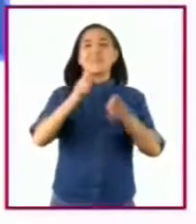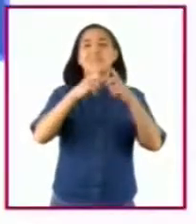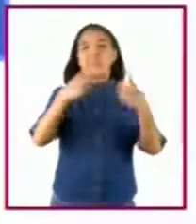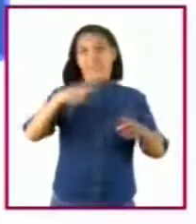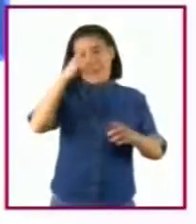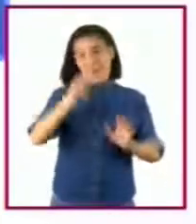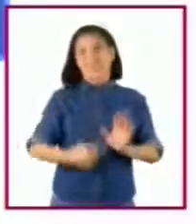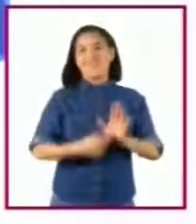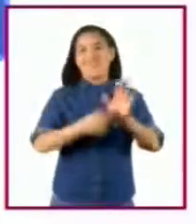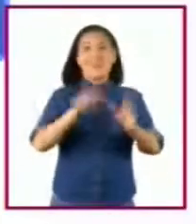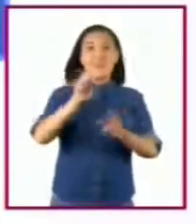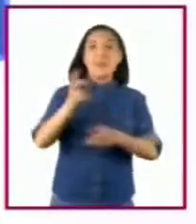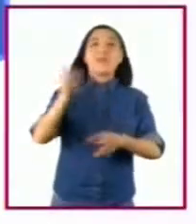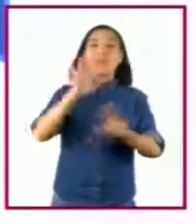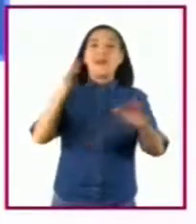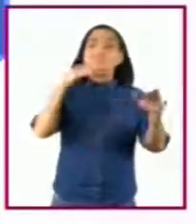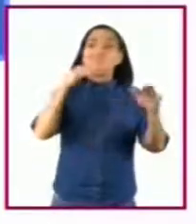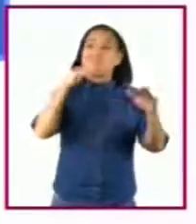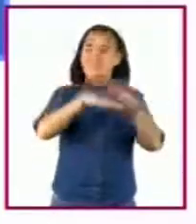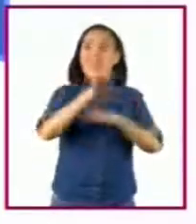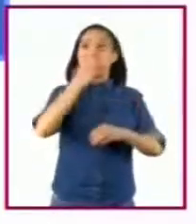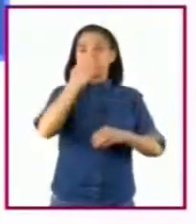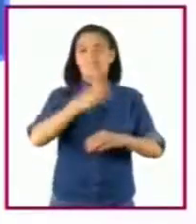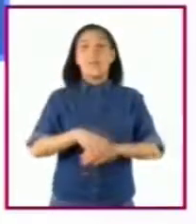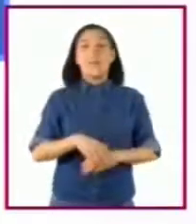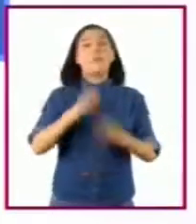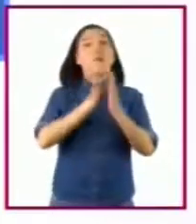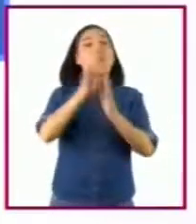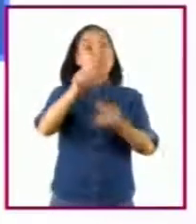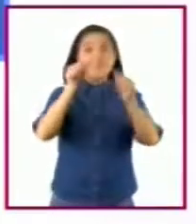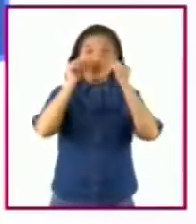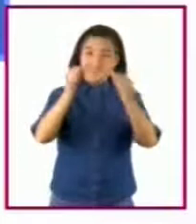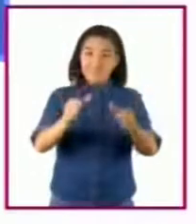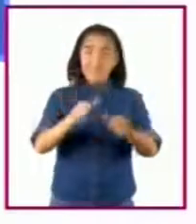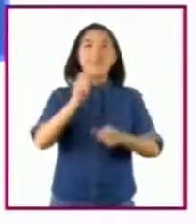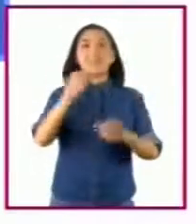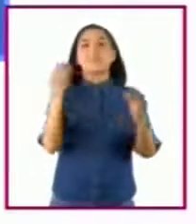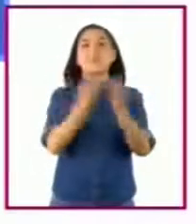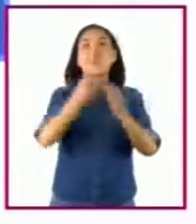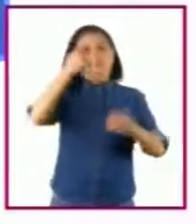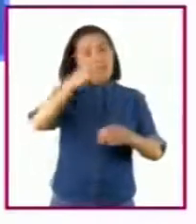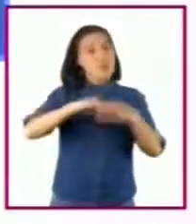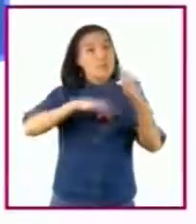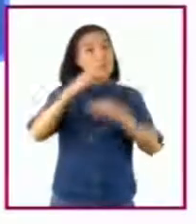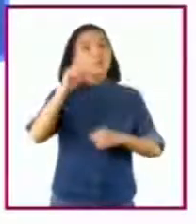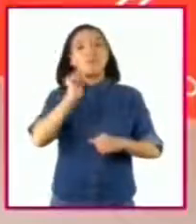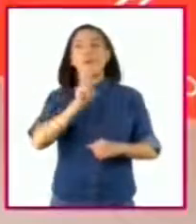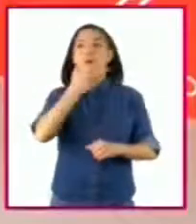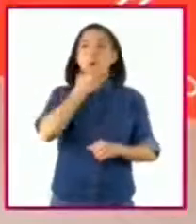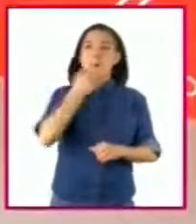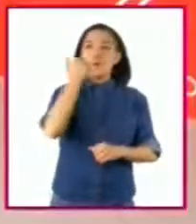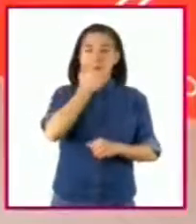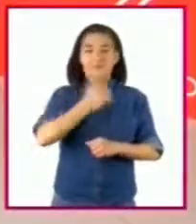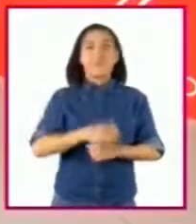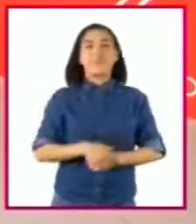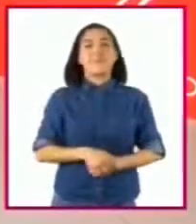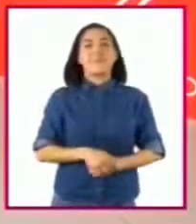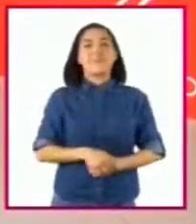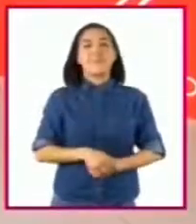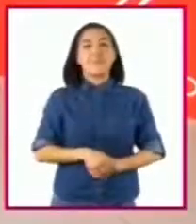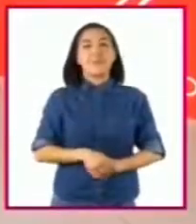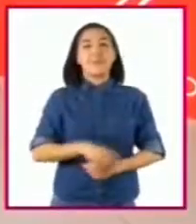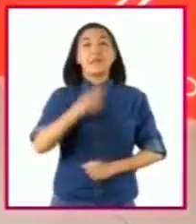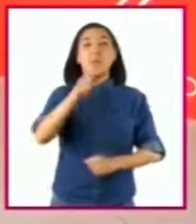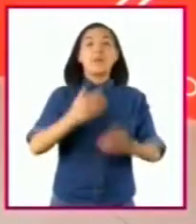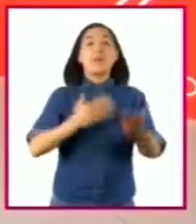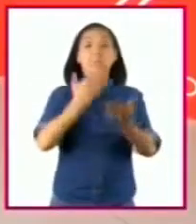presencial. Así es, por favor, manténganse atentos. Esta sesión es para todas y todos. Les pedimos